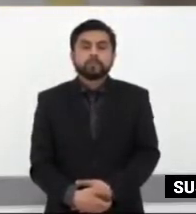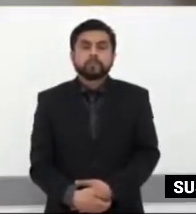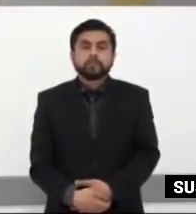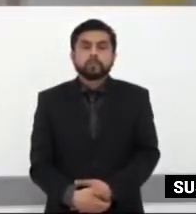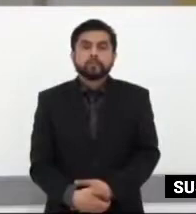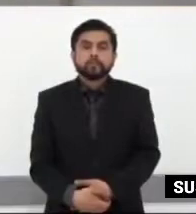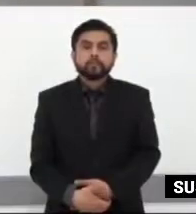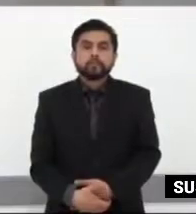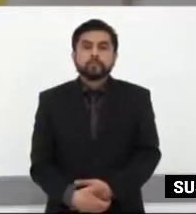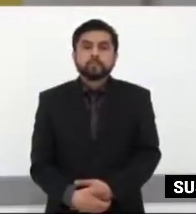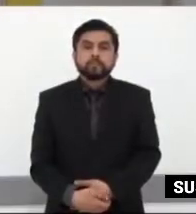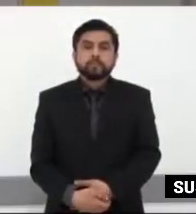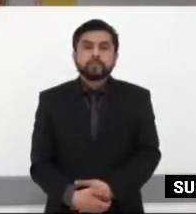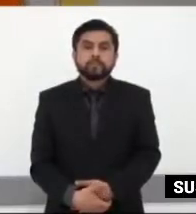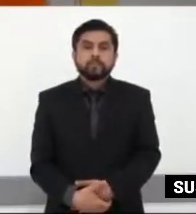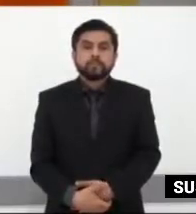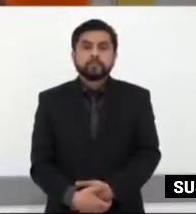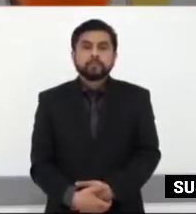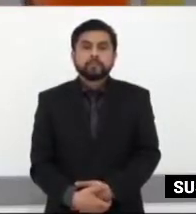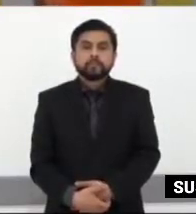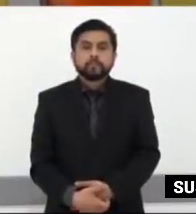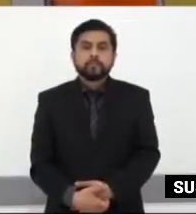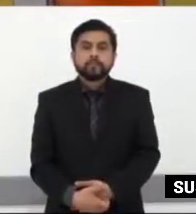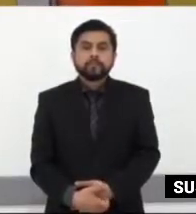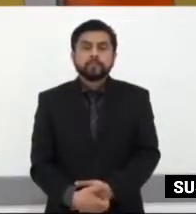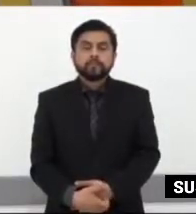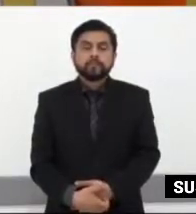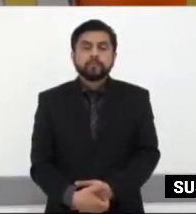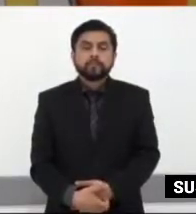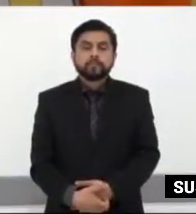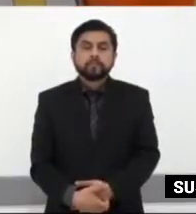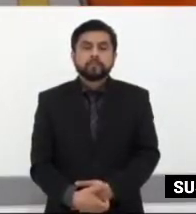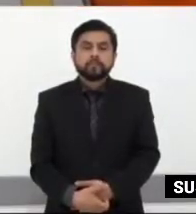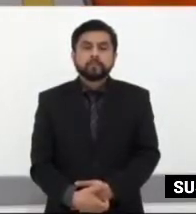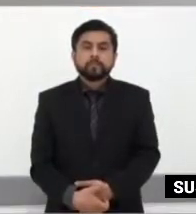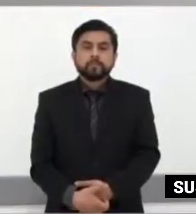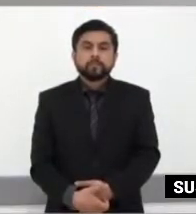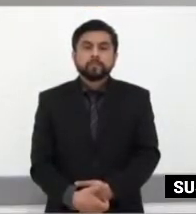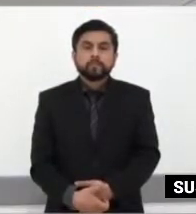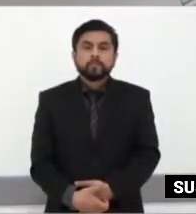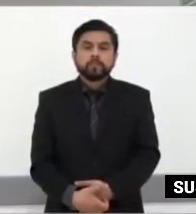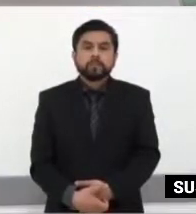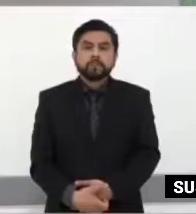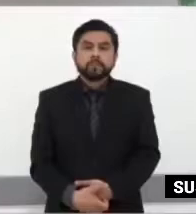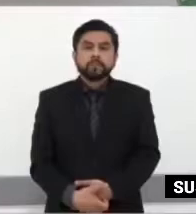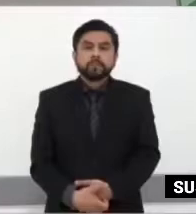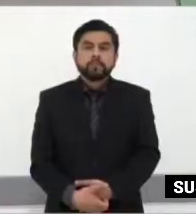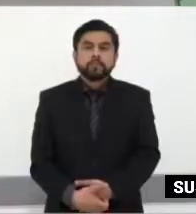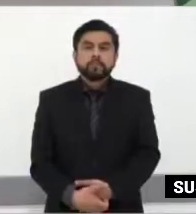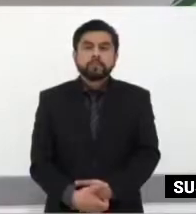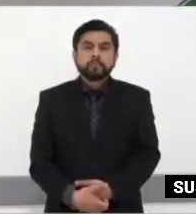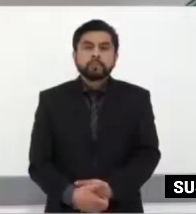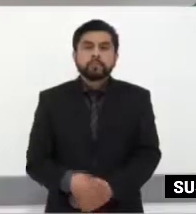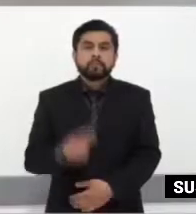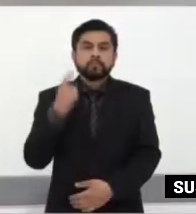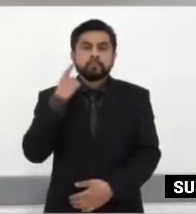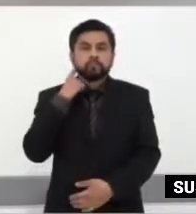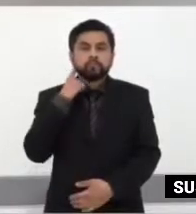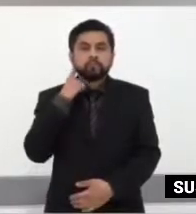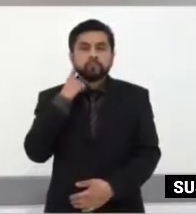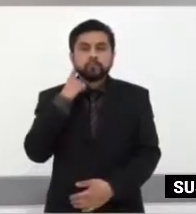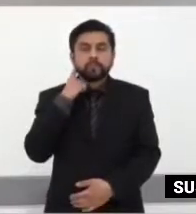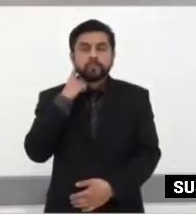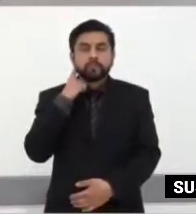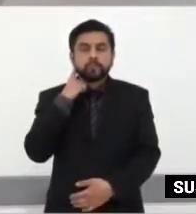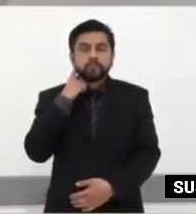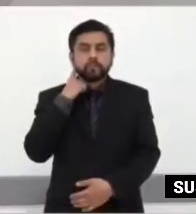$1,200,000 es por los 3 meses. Pero yo te digo. Es que ellos ponen, es como su